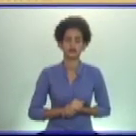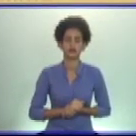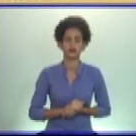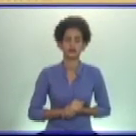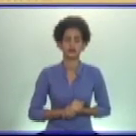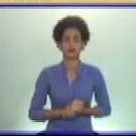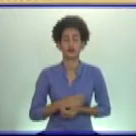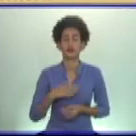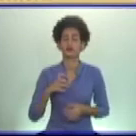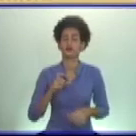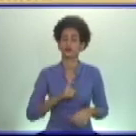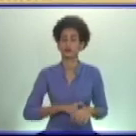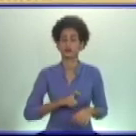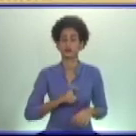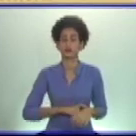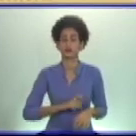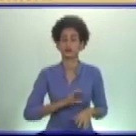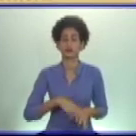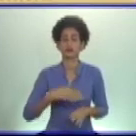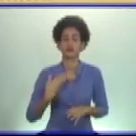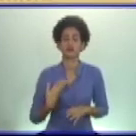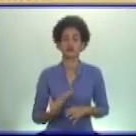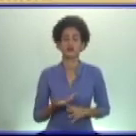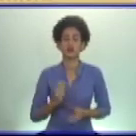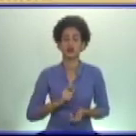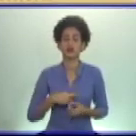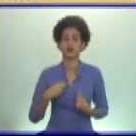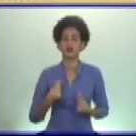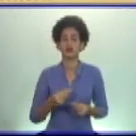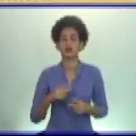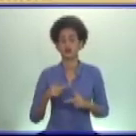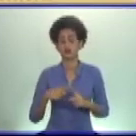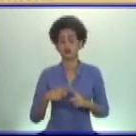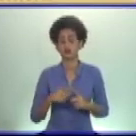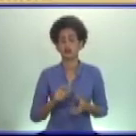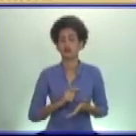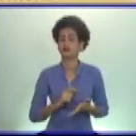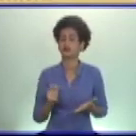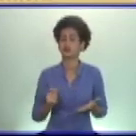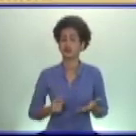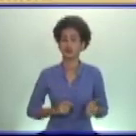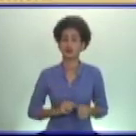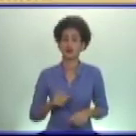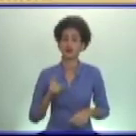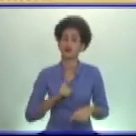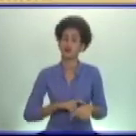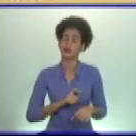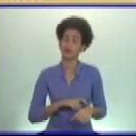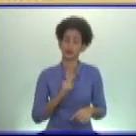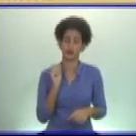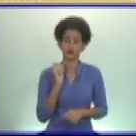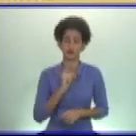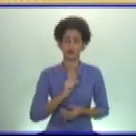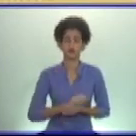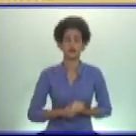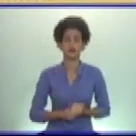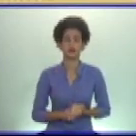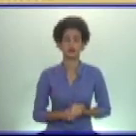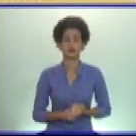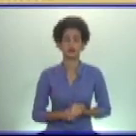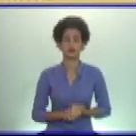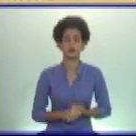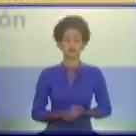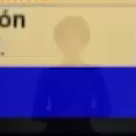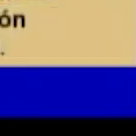darle un breve tiempo para, después indicarle la tarea, lo dejan copiando y despedirnos porque el tiempo se nos está terminando. Breve tiempo para copiar.